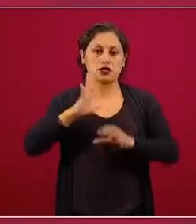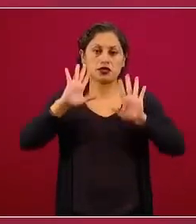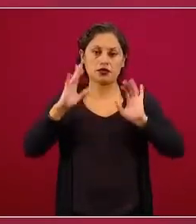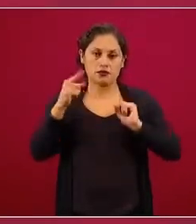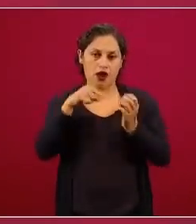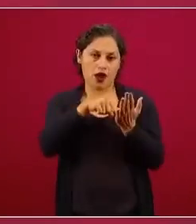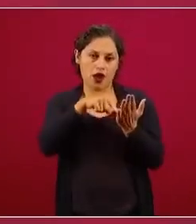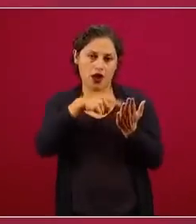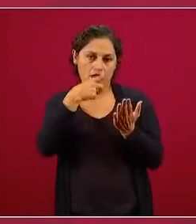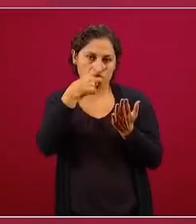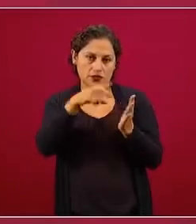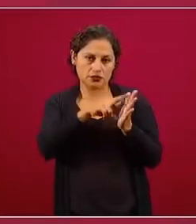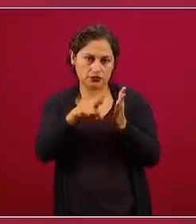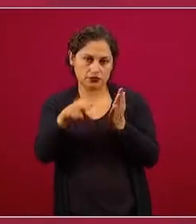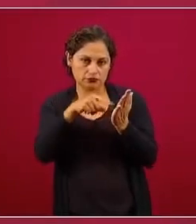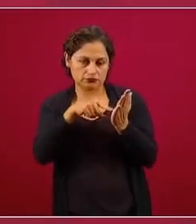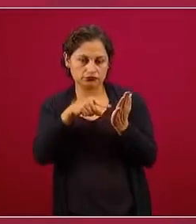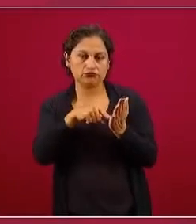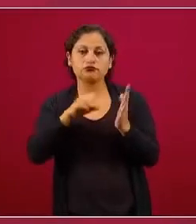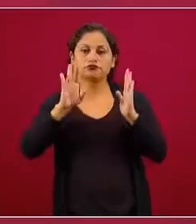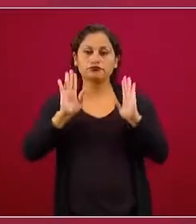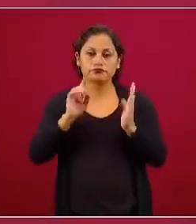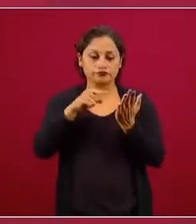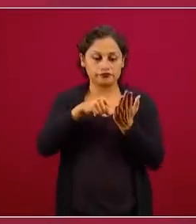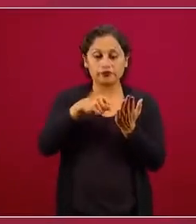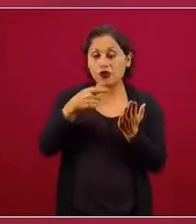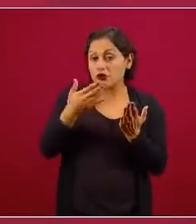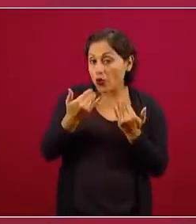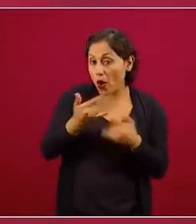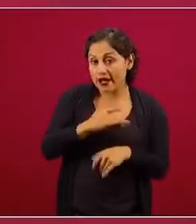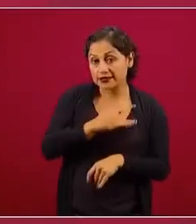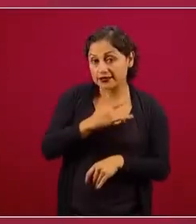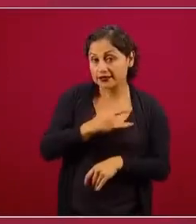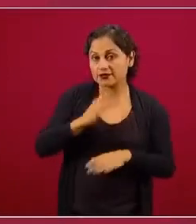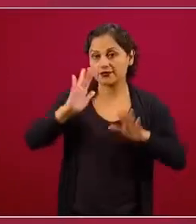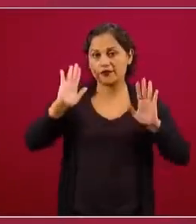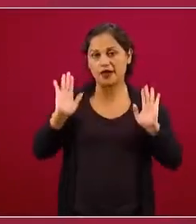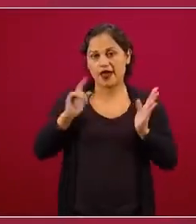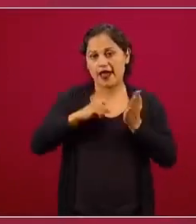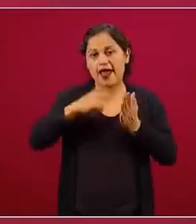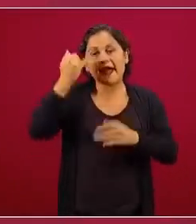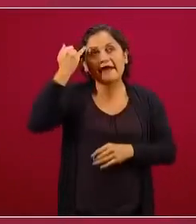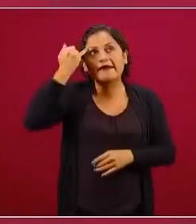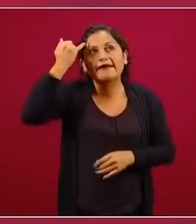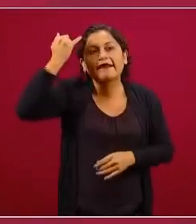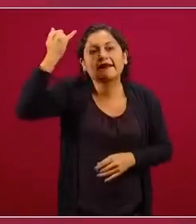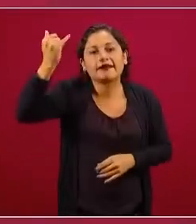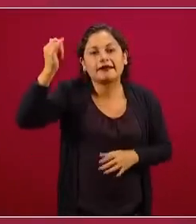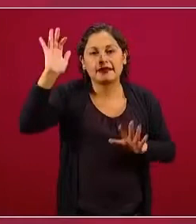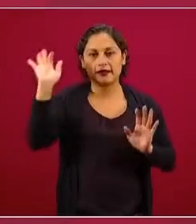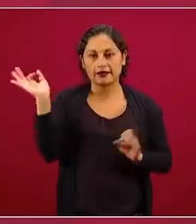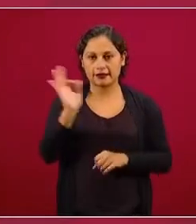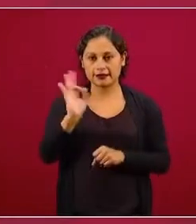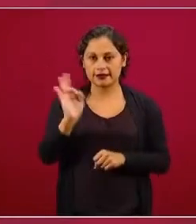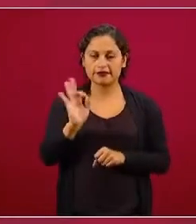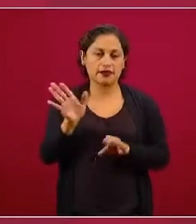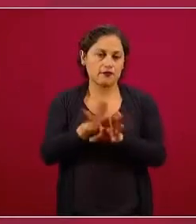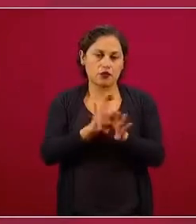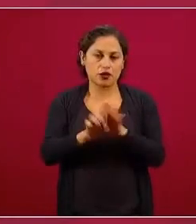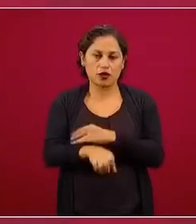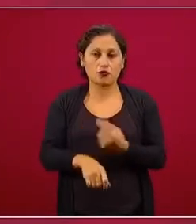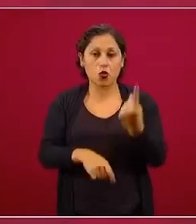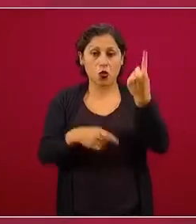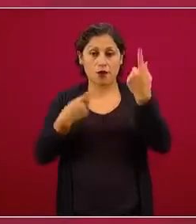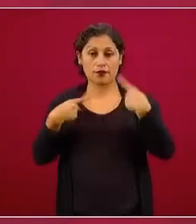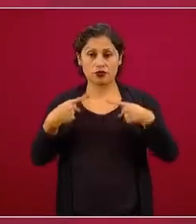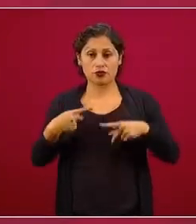era asintomática, y esto puede generar hipótesis, nada confirmado. Una hipótesis pudiera ser, bueno, una persona que ya enfermó y que desarrolló